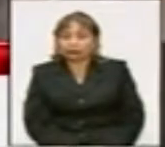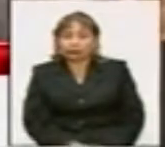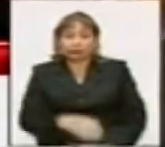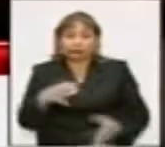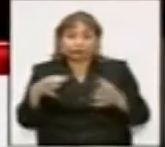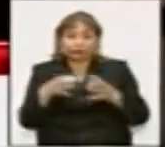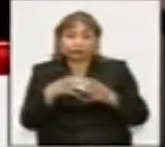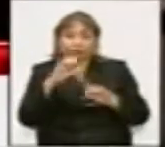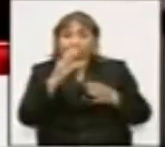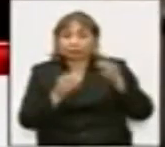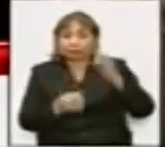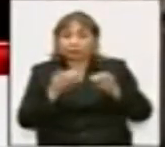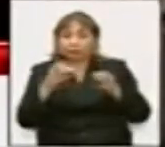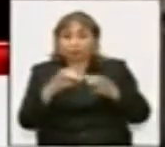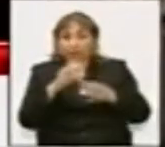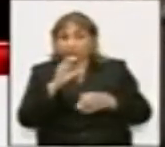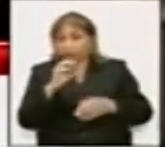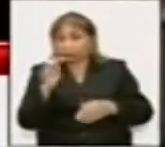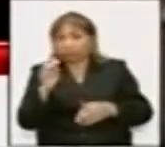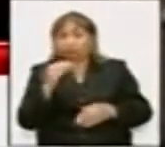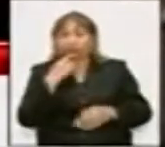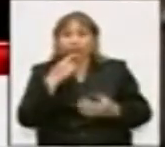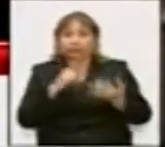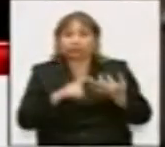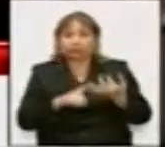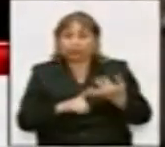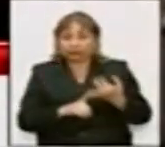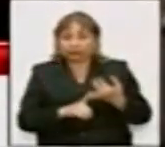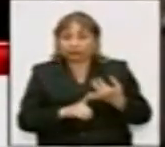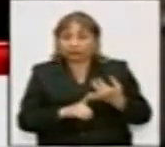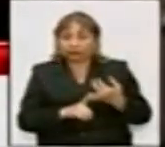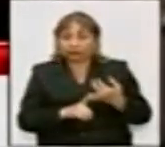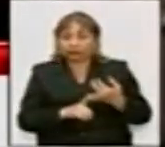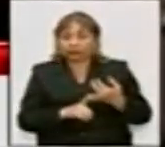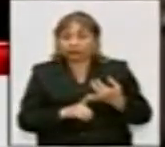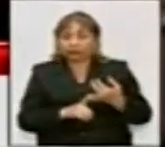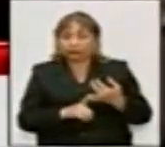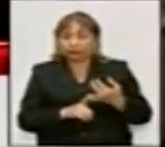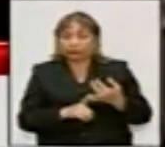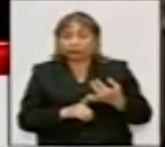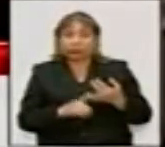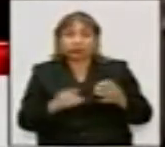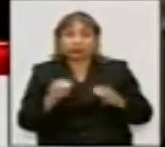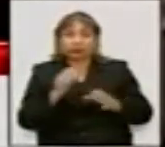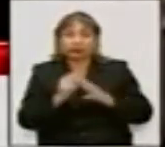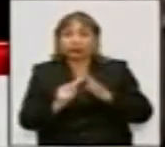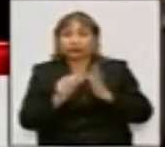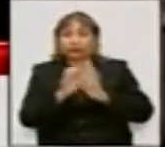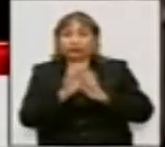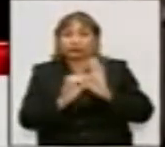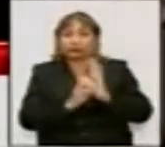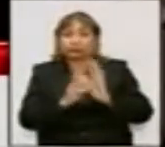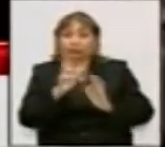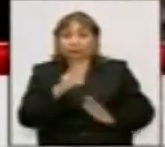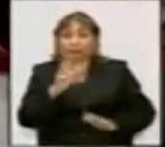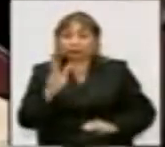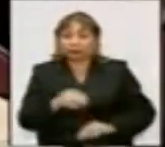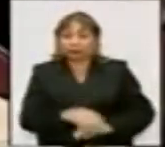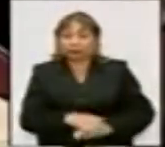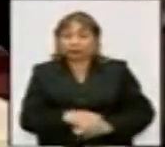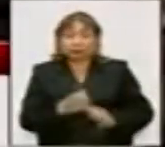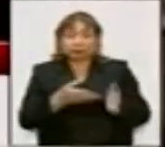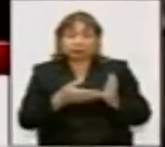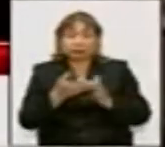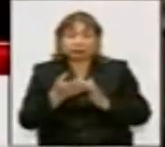junta nacional de justicia o la haga por ejemplo como el antes en el sistema de la constitución del 33 mediante